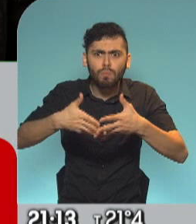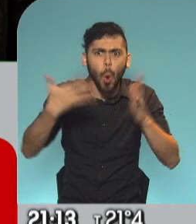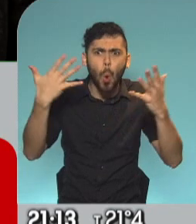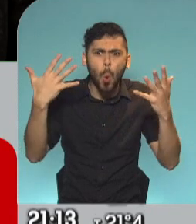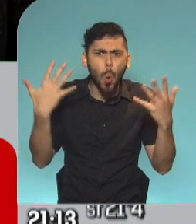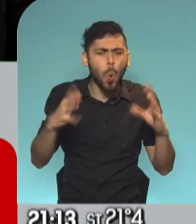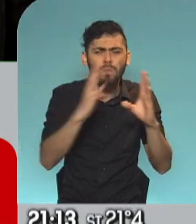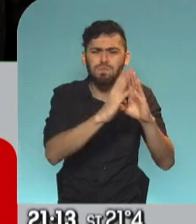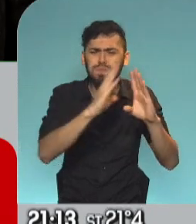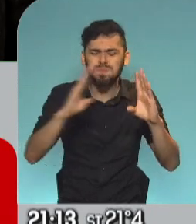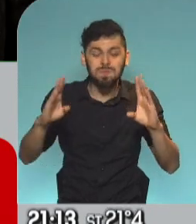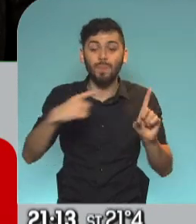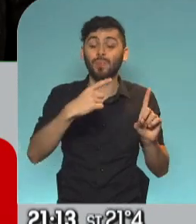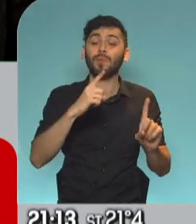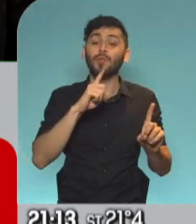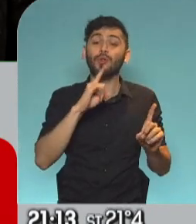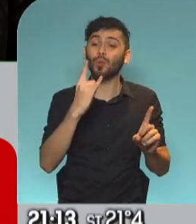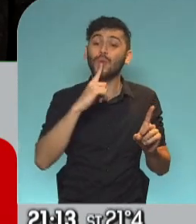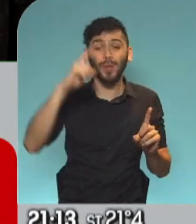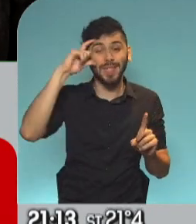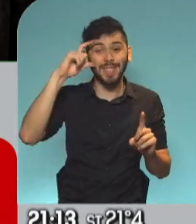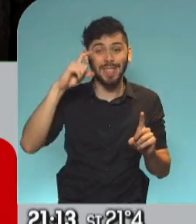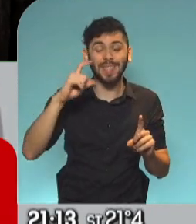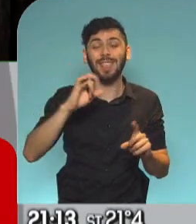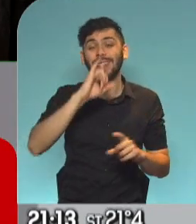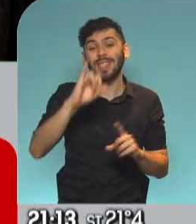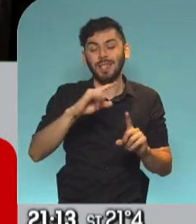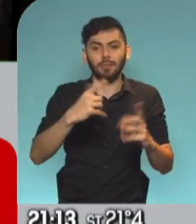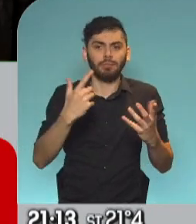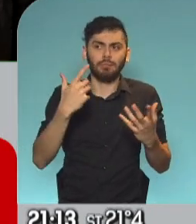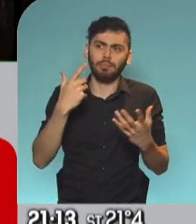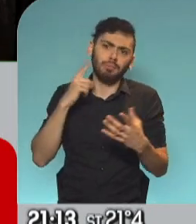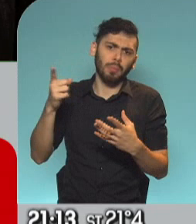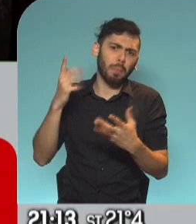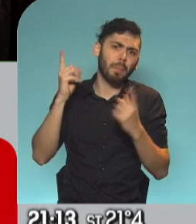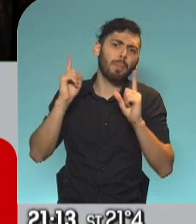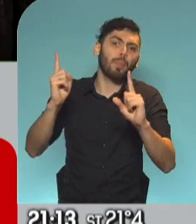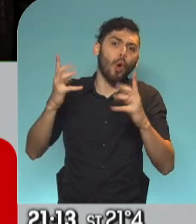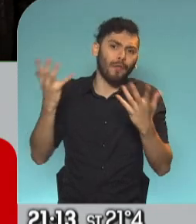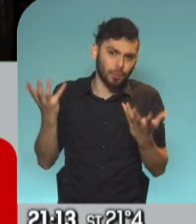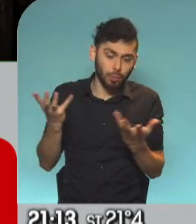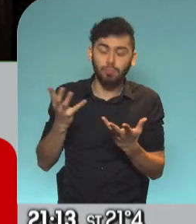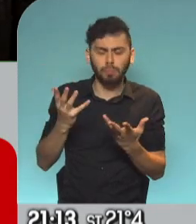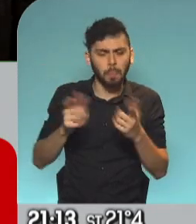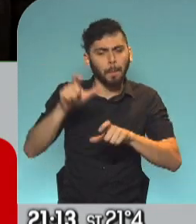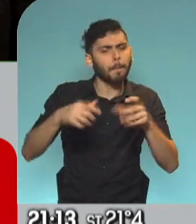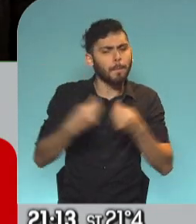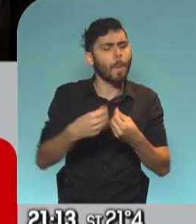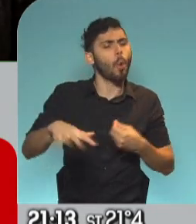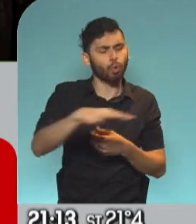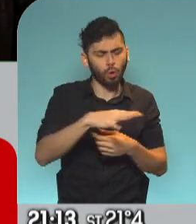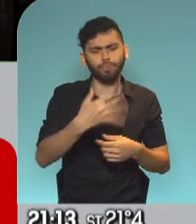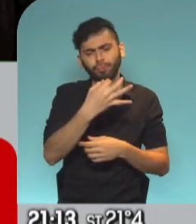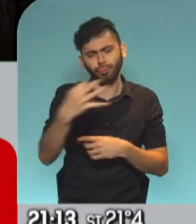lo reflejaba Tuti claramente ahí, un maestro respetado por tantos, ¿no, Gaby? Un maestro para muchos, efectivamente para muchos y